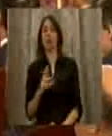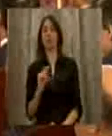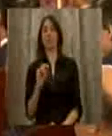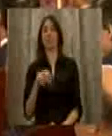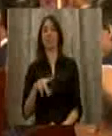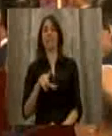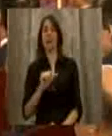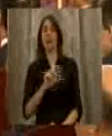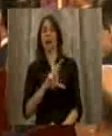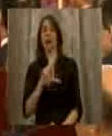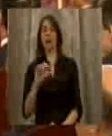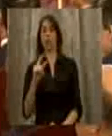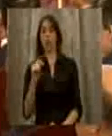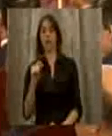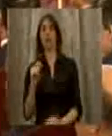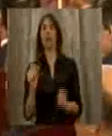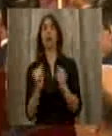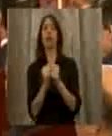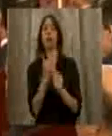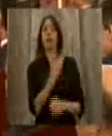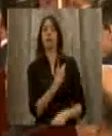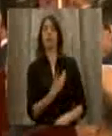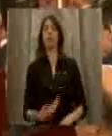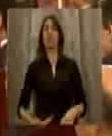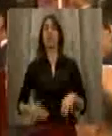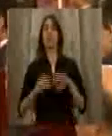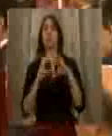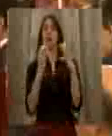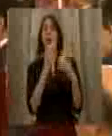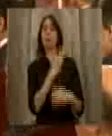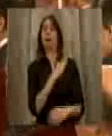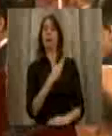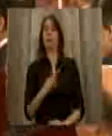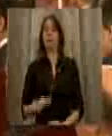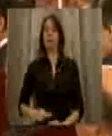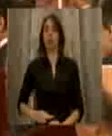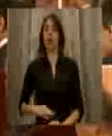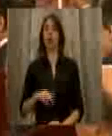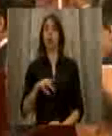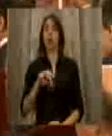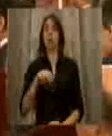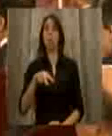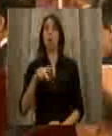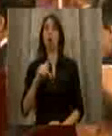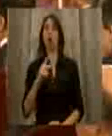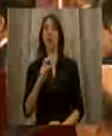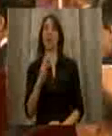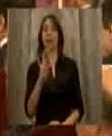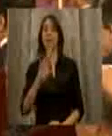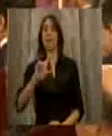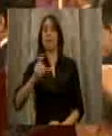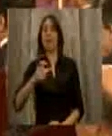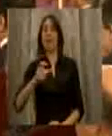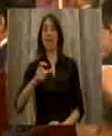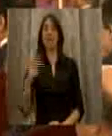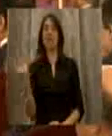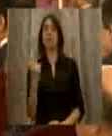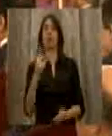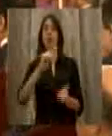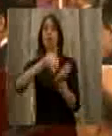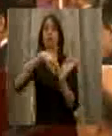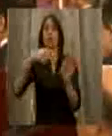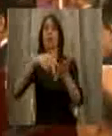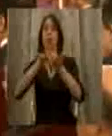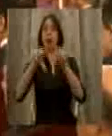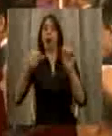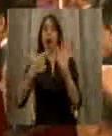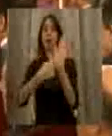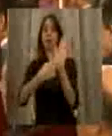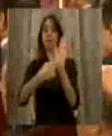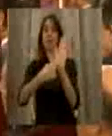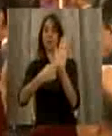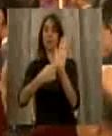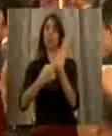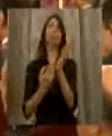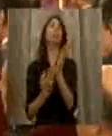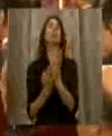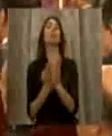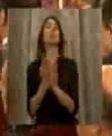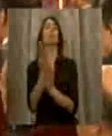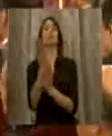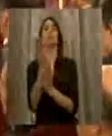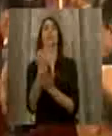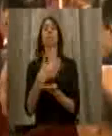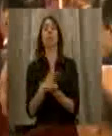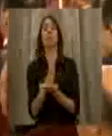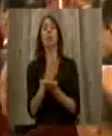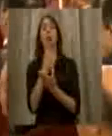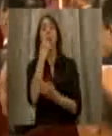al presidente de la Cámara de Diputados, don Nicolás Monkeberg, a firmar esta mañana un protocolo mediante el cual darán inicio a